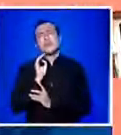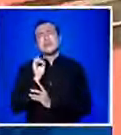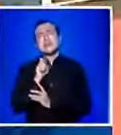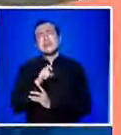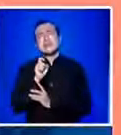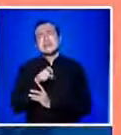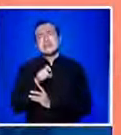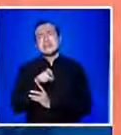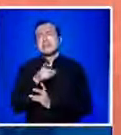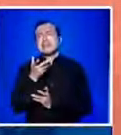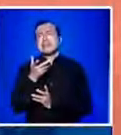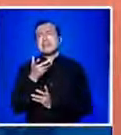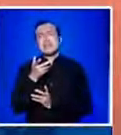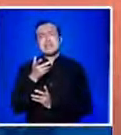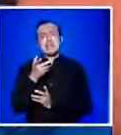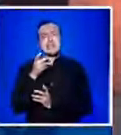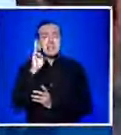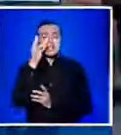Encabeza